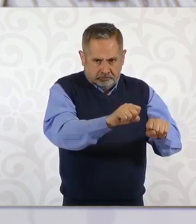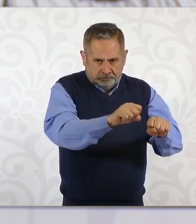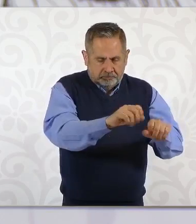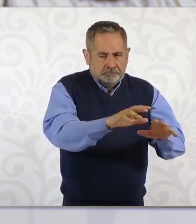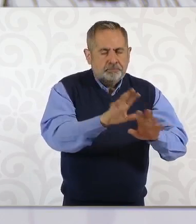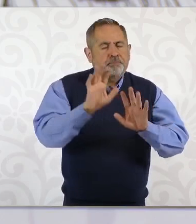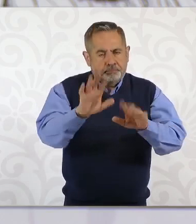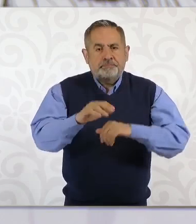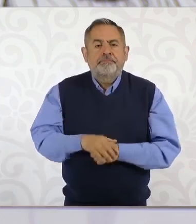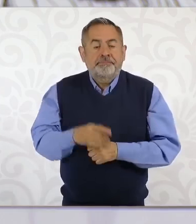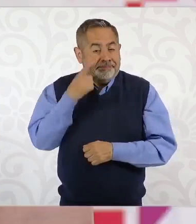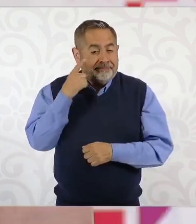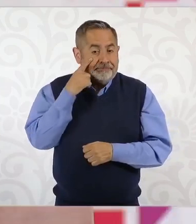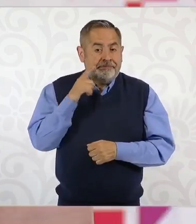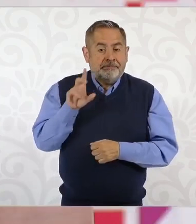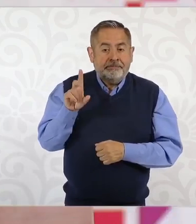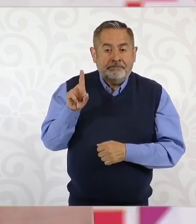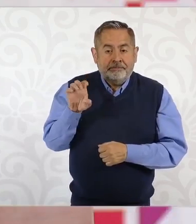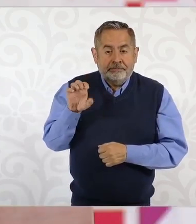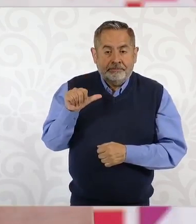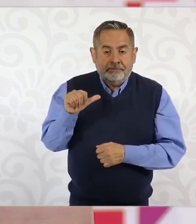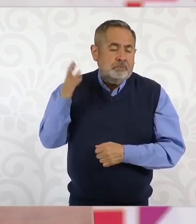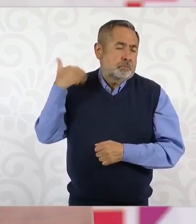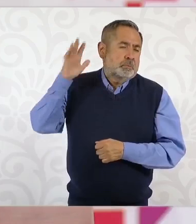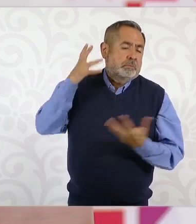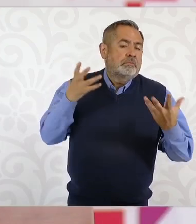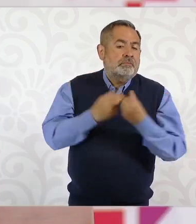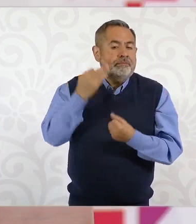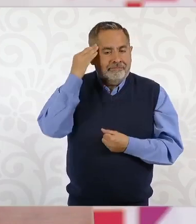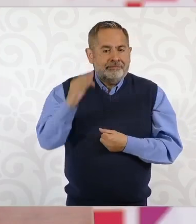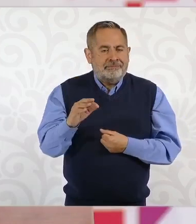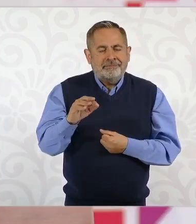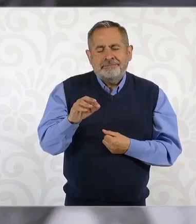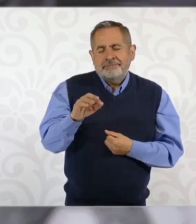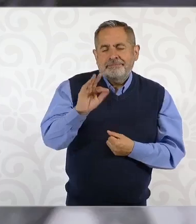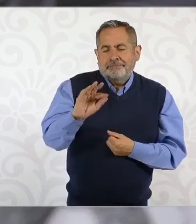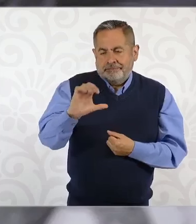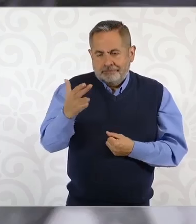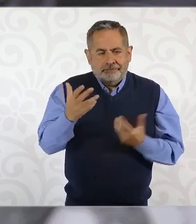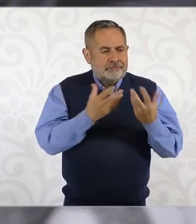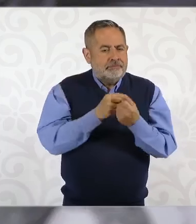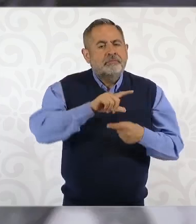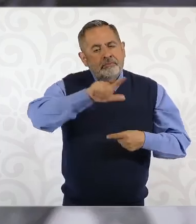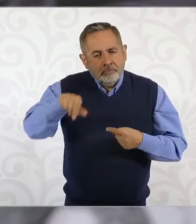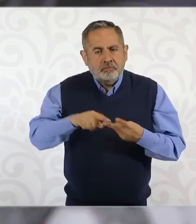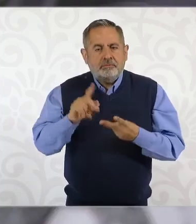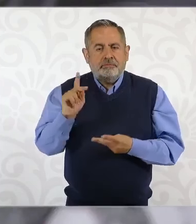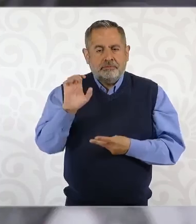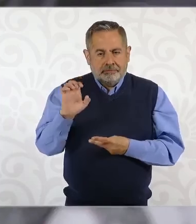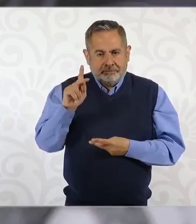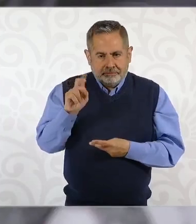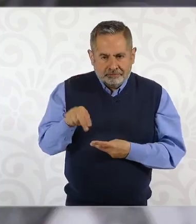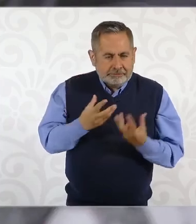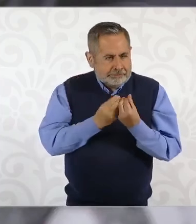la mayor cercanía de la DEA con el gobierno de México fue en el periodo de Calderón. Después con Peña todavía continuó, aunque no